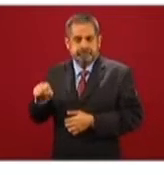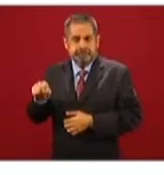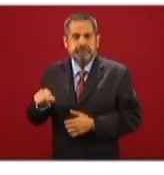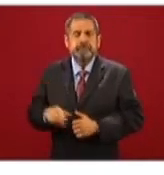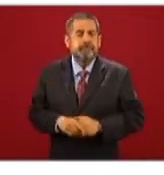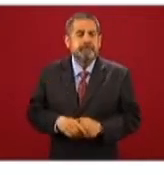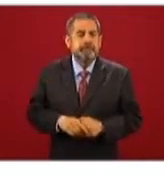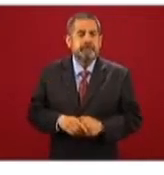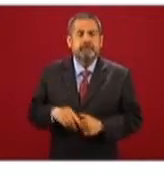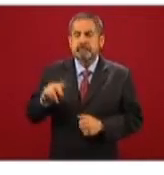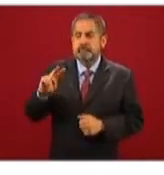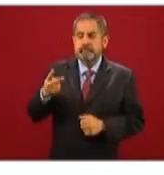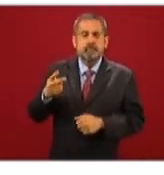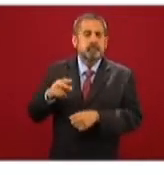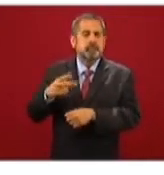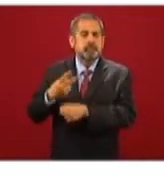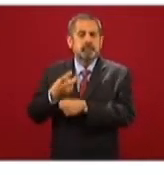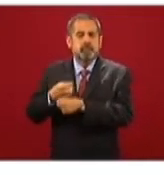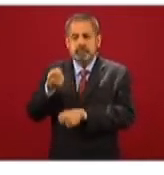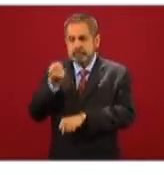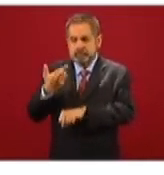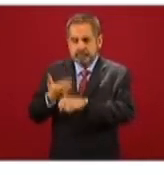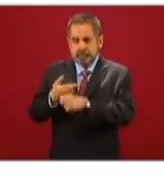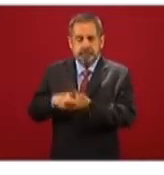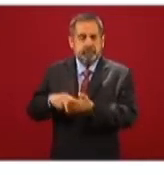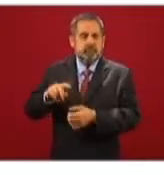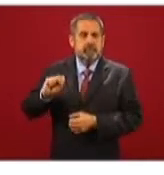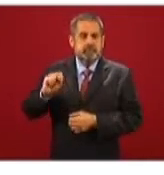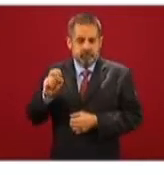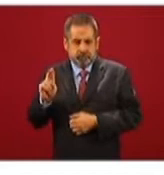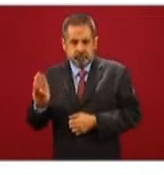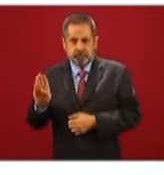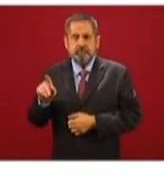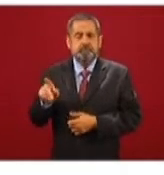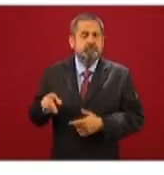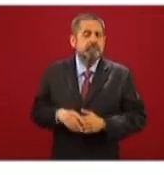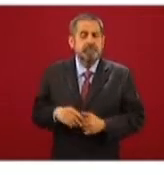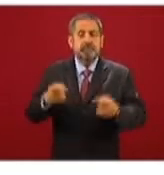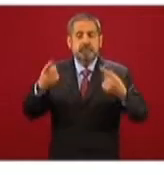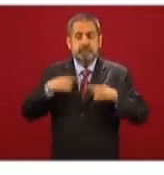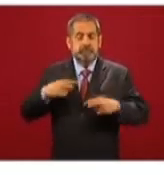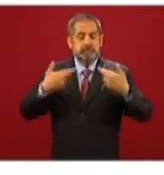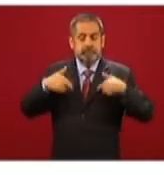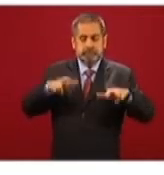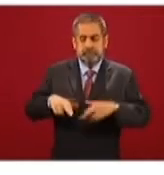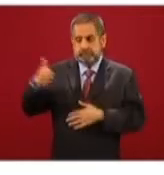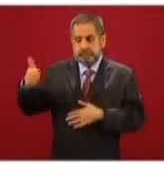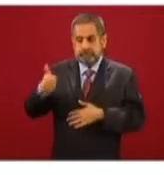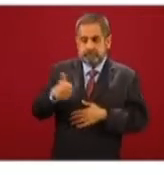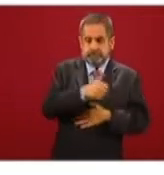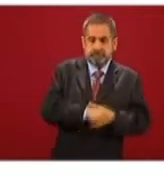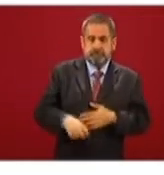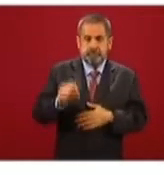Y tendremos también representantes de las secretarías de Estado que se mencionan a continuación: Comunicaciones